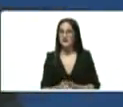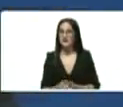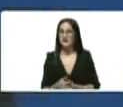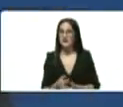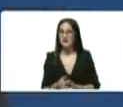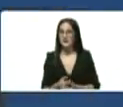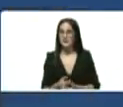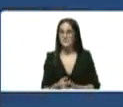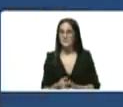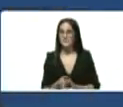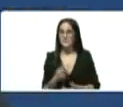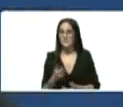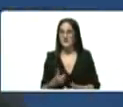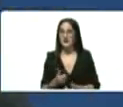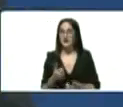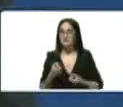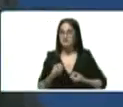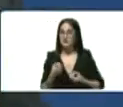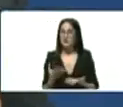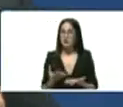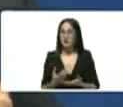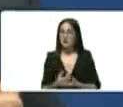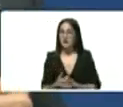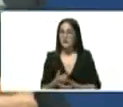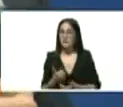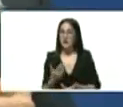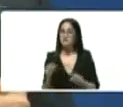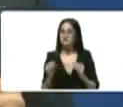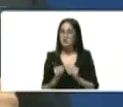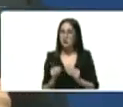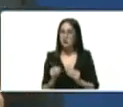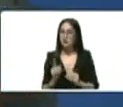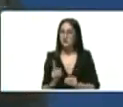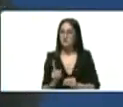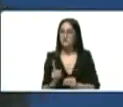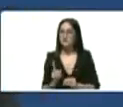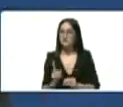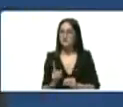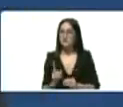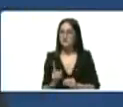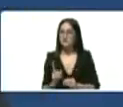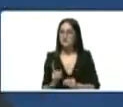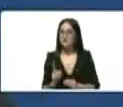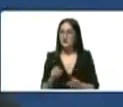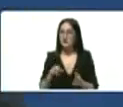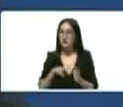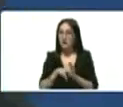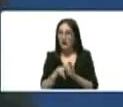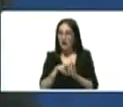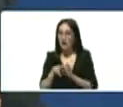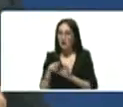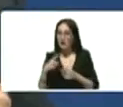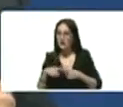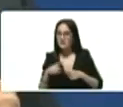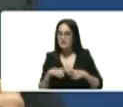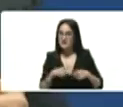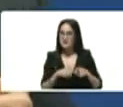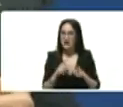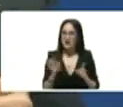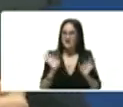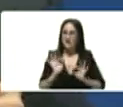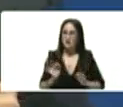cuenta con más herramientas para incidir en los recorridos de las principales variables de la